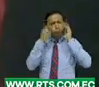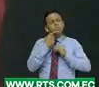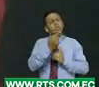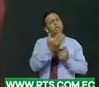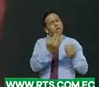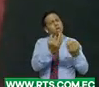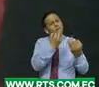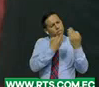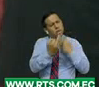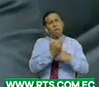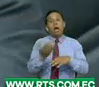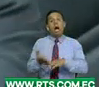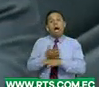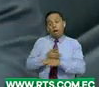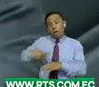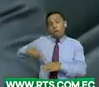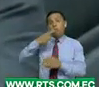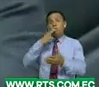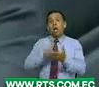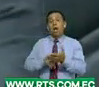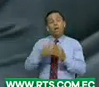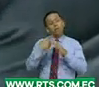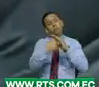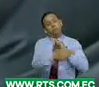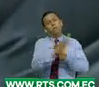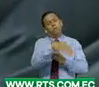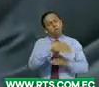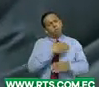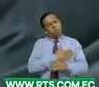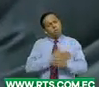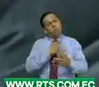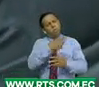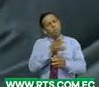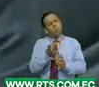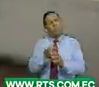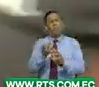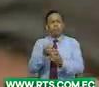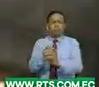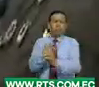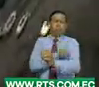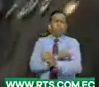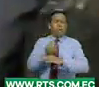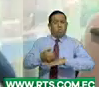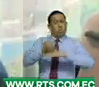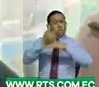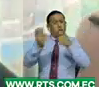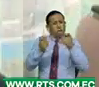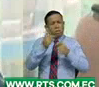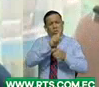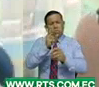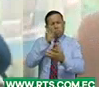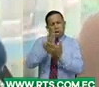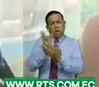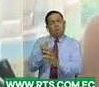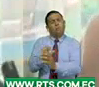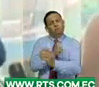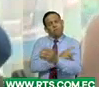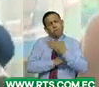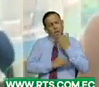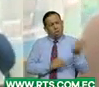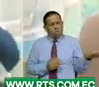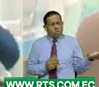burgomaestre para que dé un paso al costado mientras resuelve su situación judicial que pese a sus investigaciones